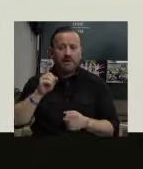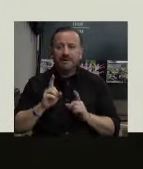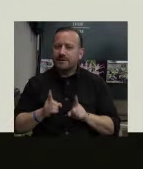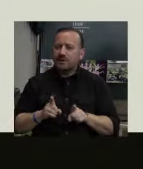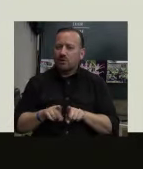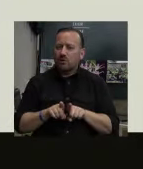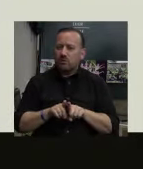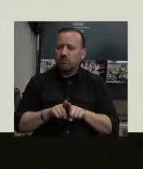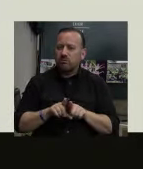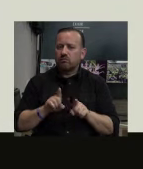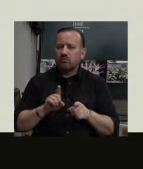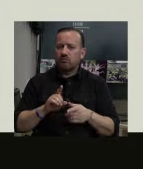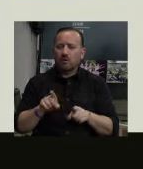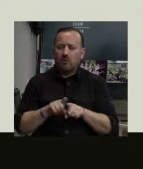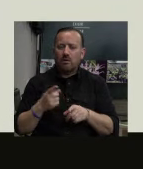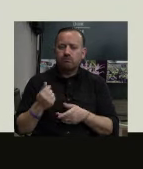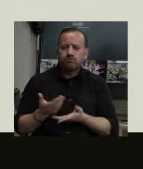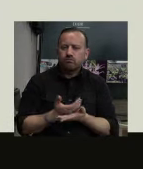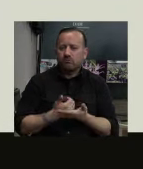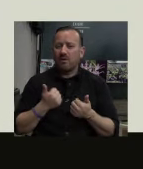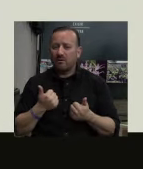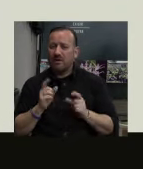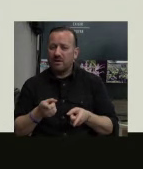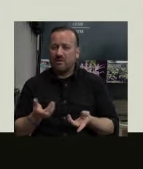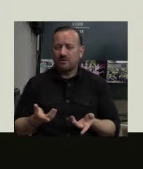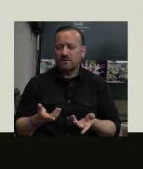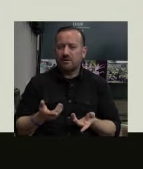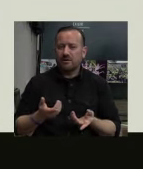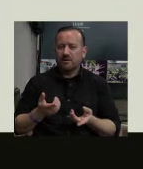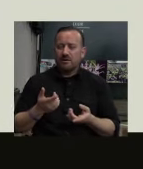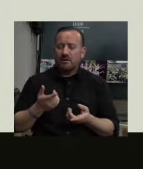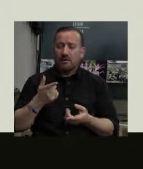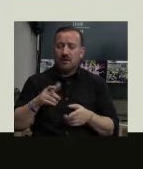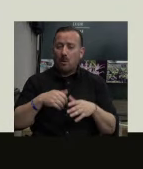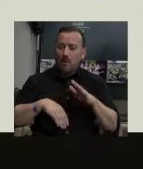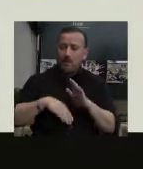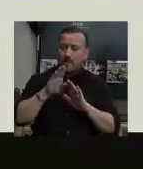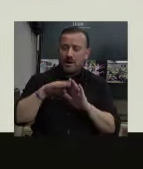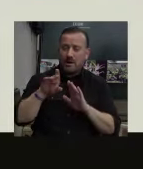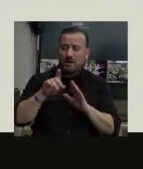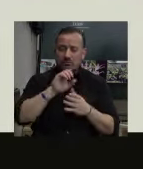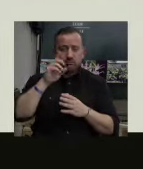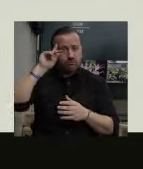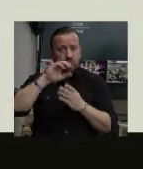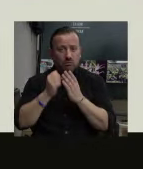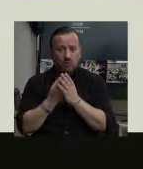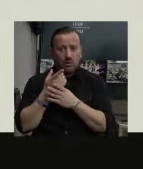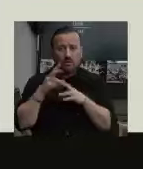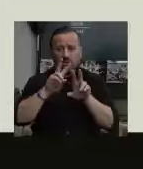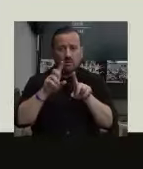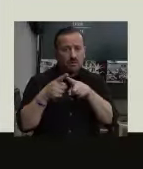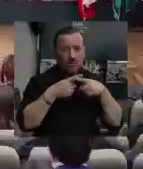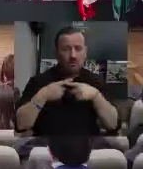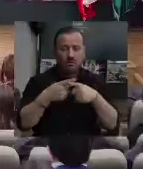rentable como lo decía genoves lo más innovador de lo Social